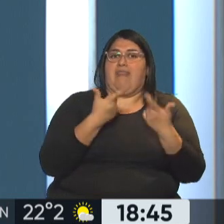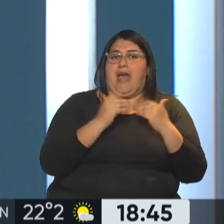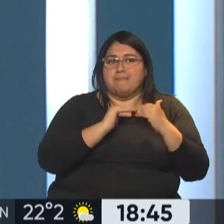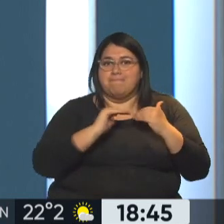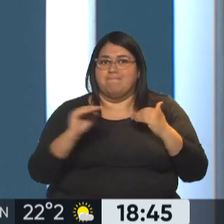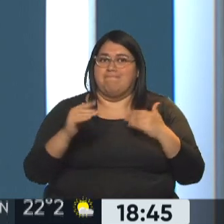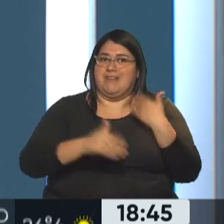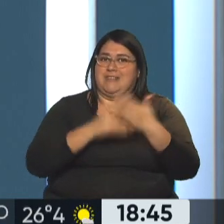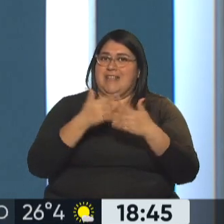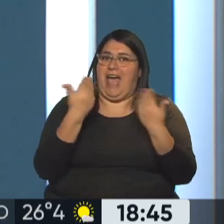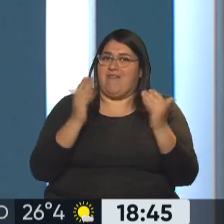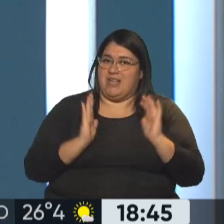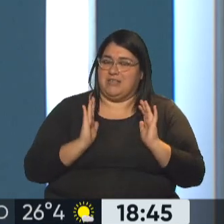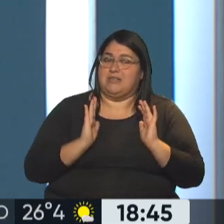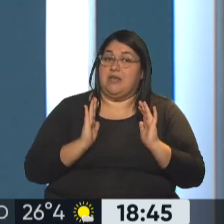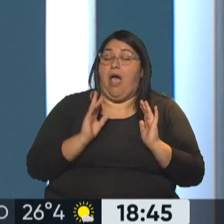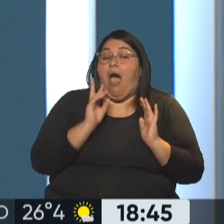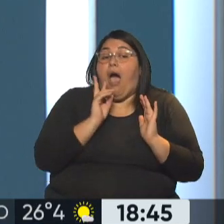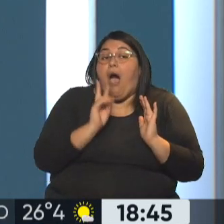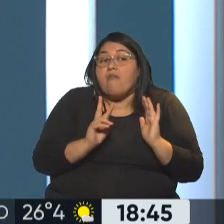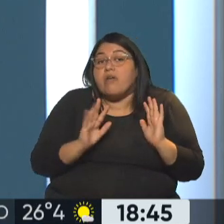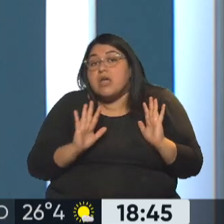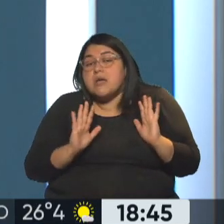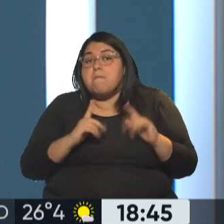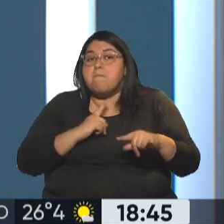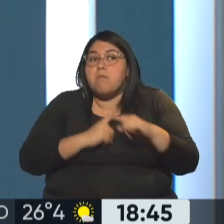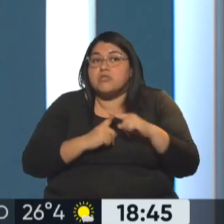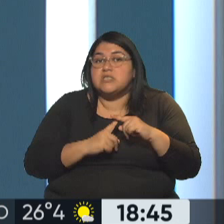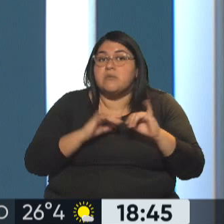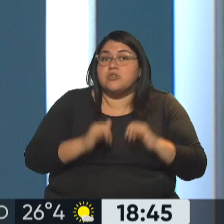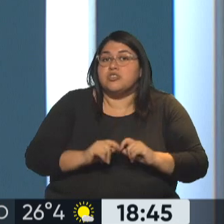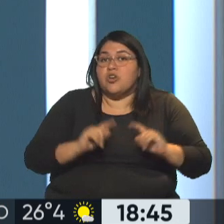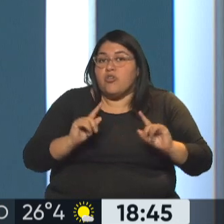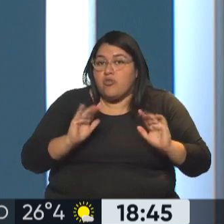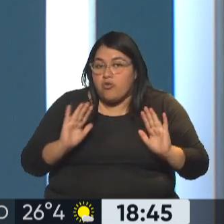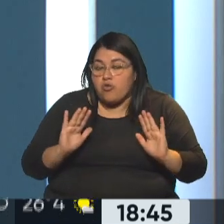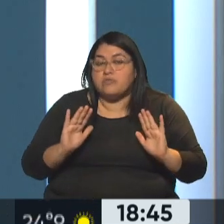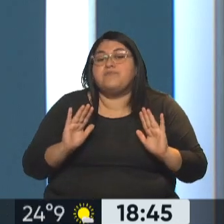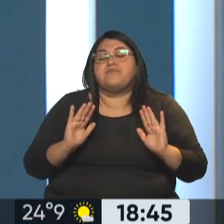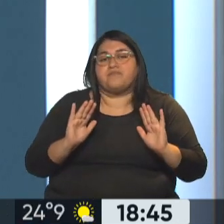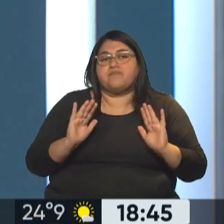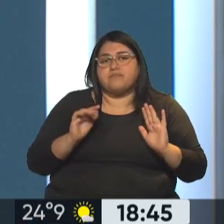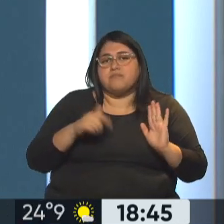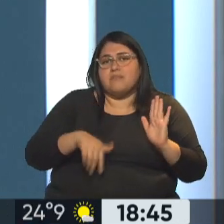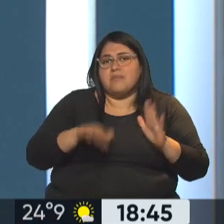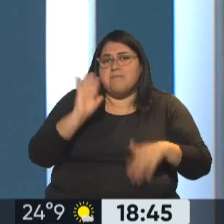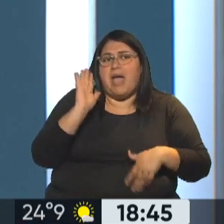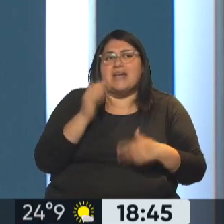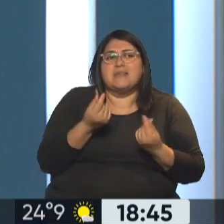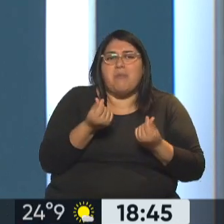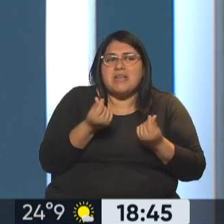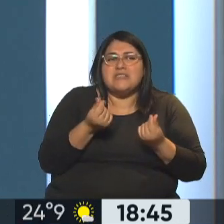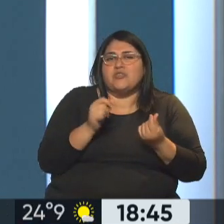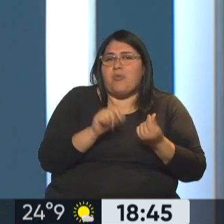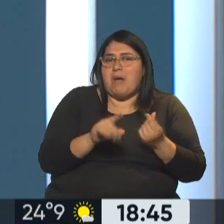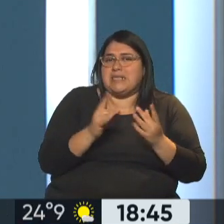Bueno, vamos a ver si efectivamente eso resulta un requisito o no de precios justos, porque fue una de las partes, digamos, más